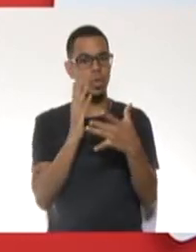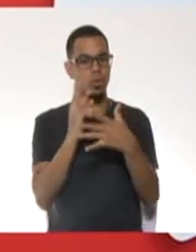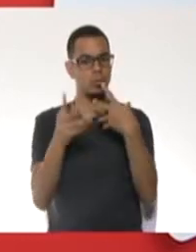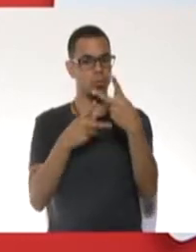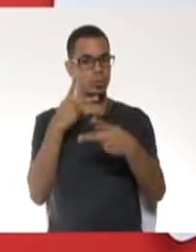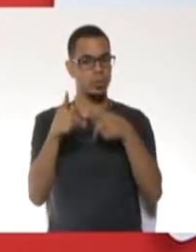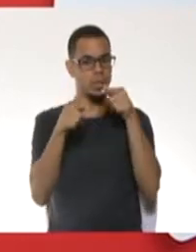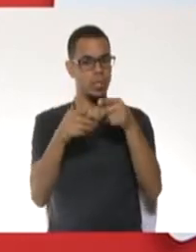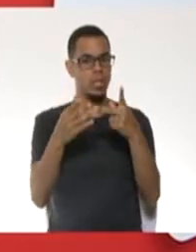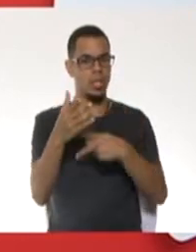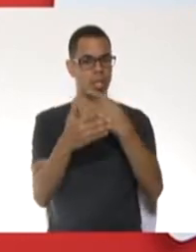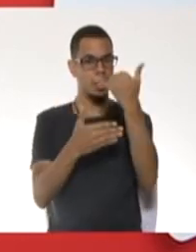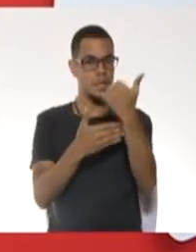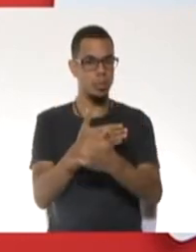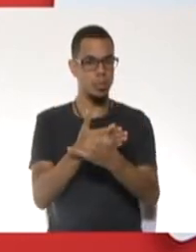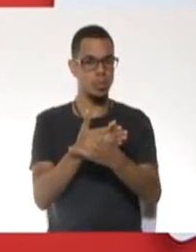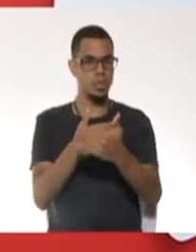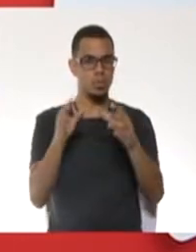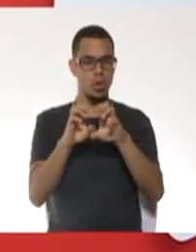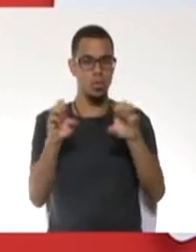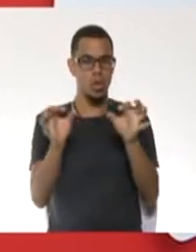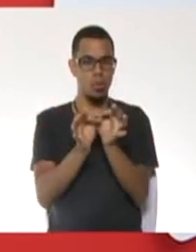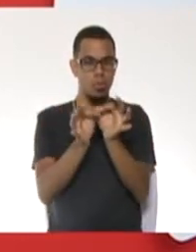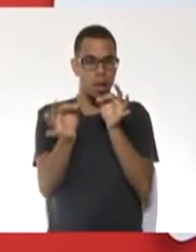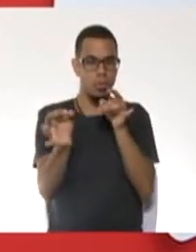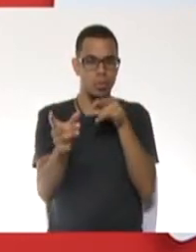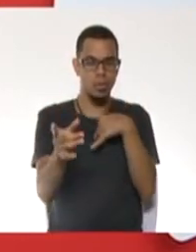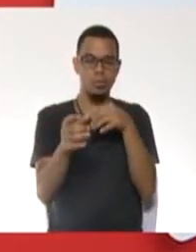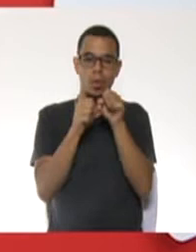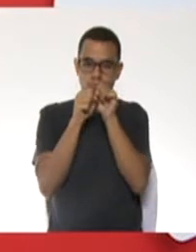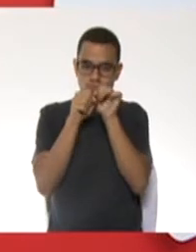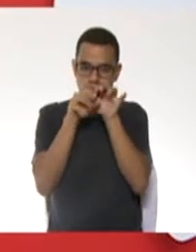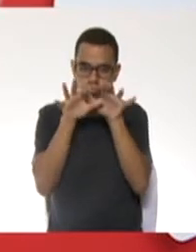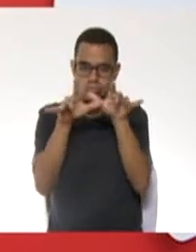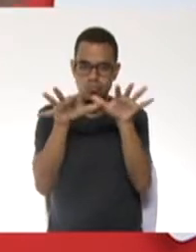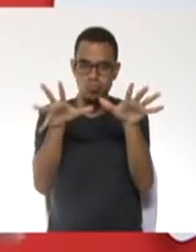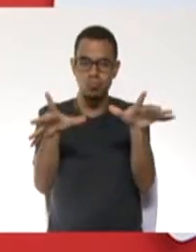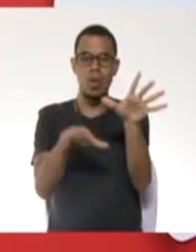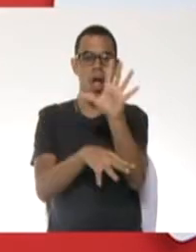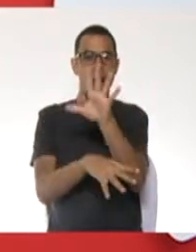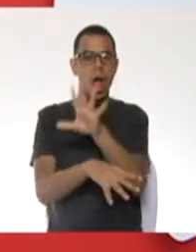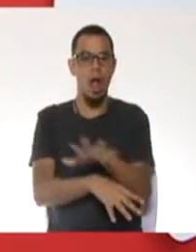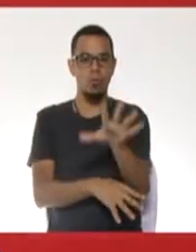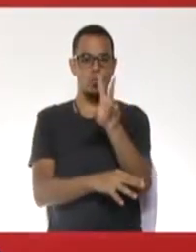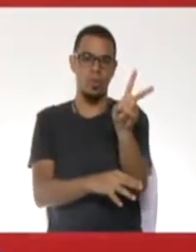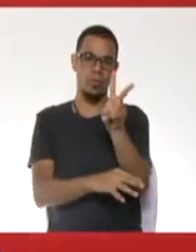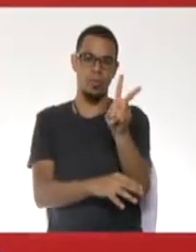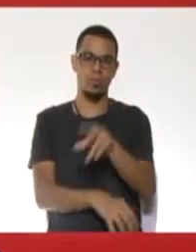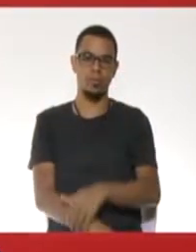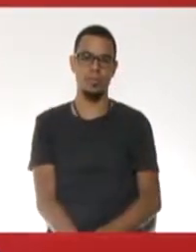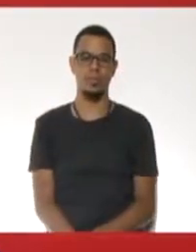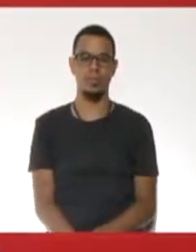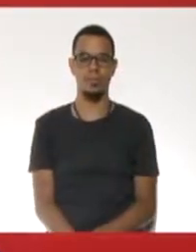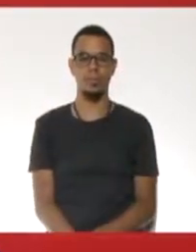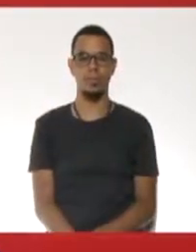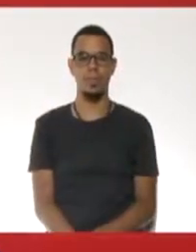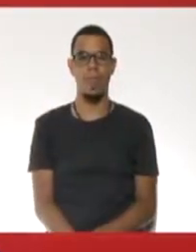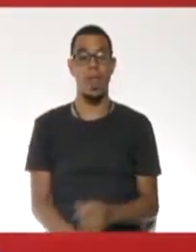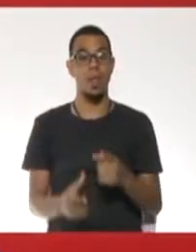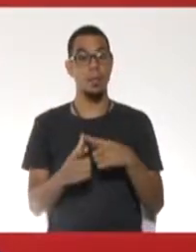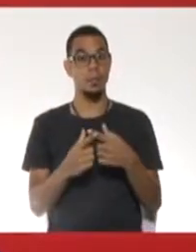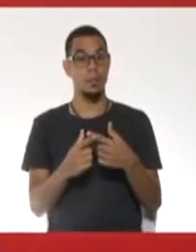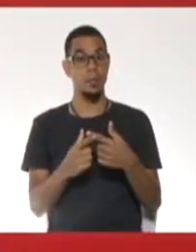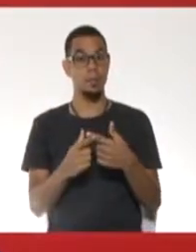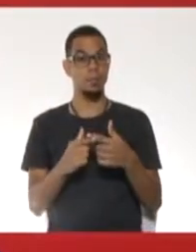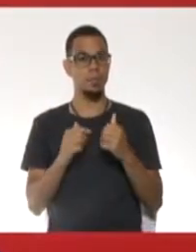hacer posible que nuestro proyecto, su proyecto, llegue a todos los hogares venezolanos. Así que muchísimas gracias. Ahora sí, amigos y amigas,